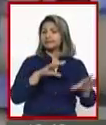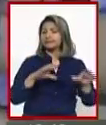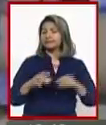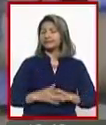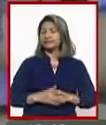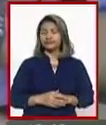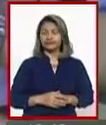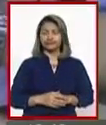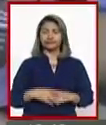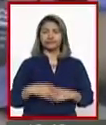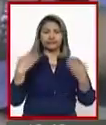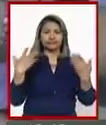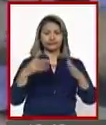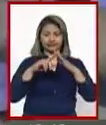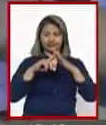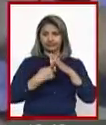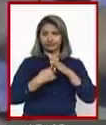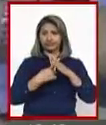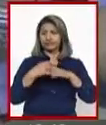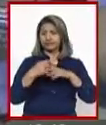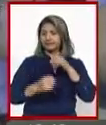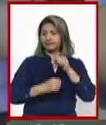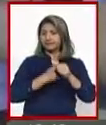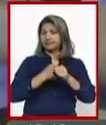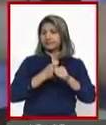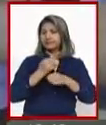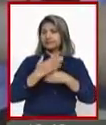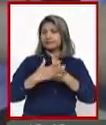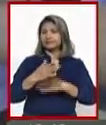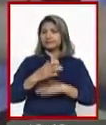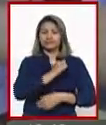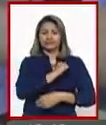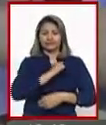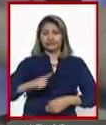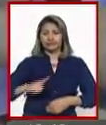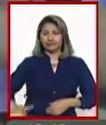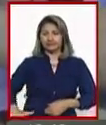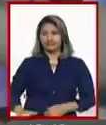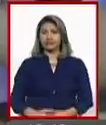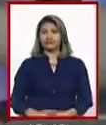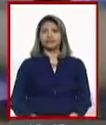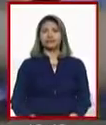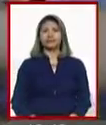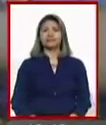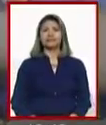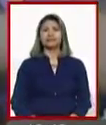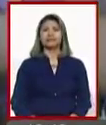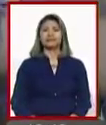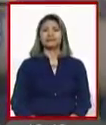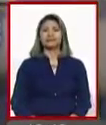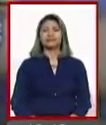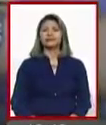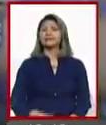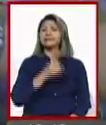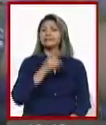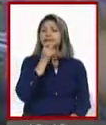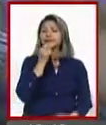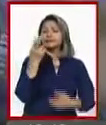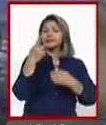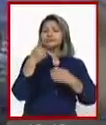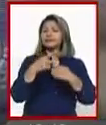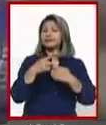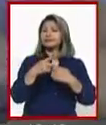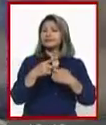y que las hemos empezado a hacer en la gestión del ingeniero Percy Fernández y de la arquitecta Sosa. Ingeniero, ¿quiénes van a